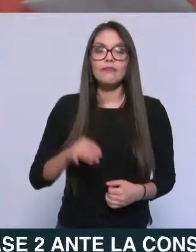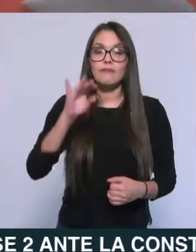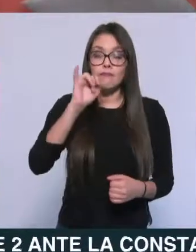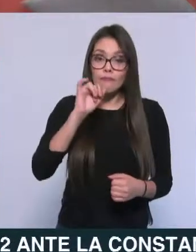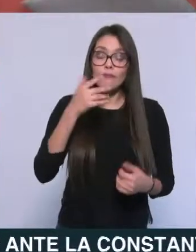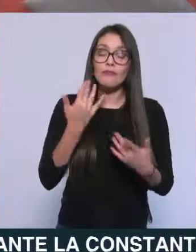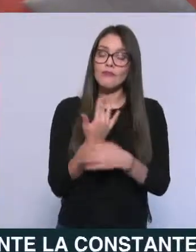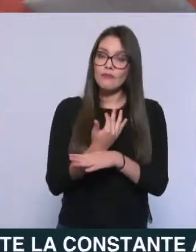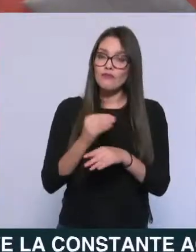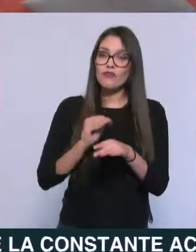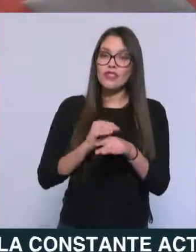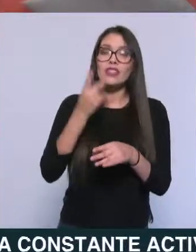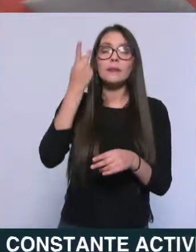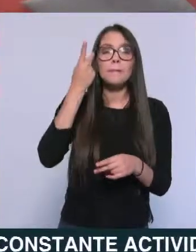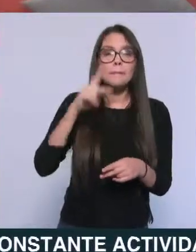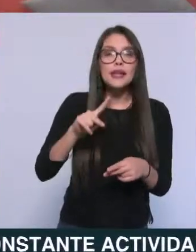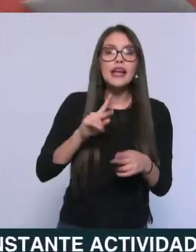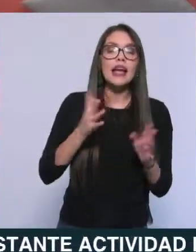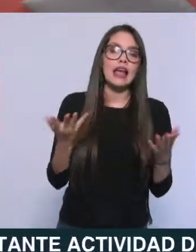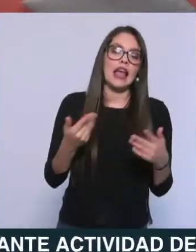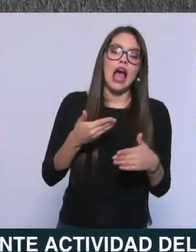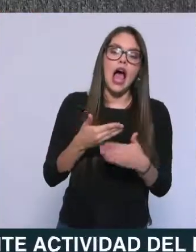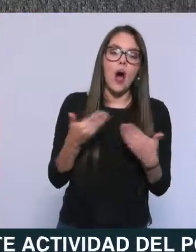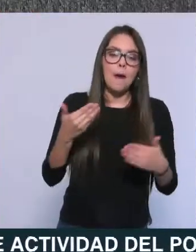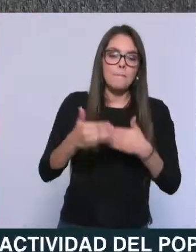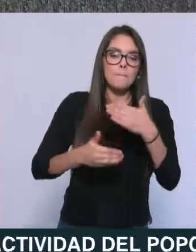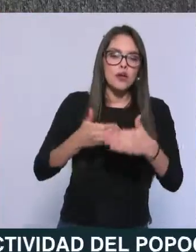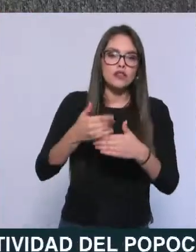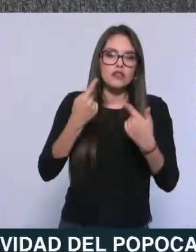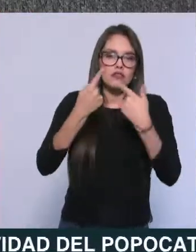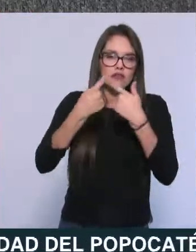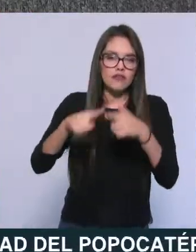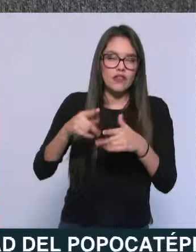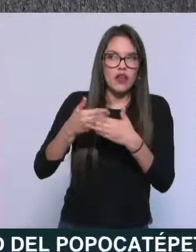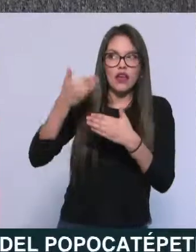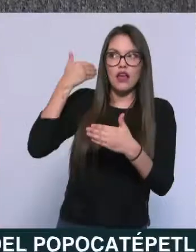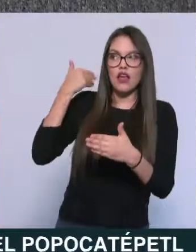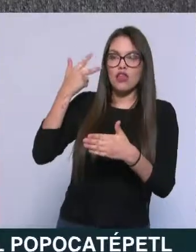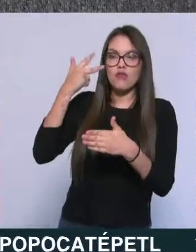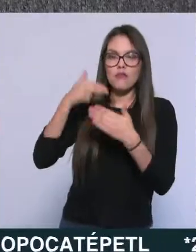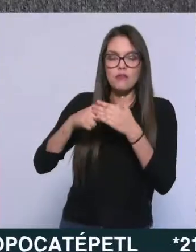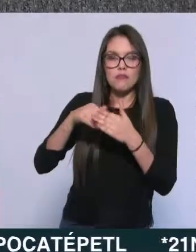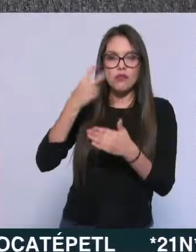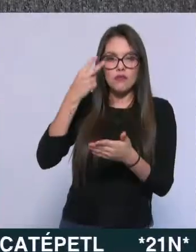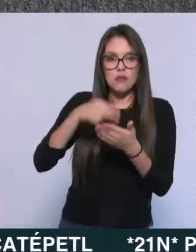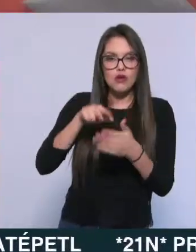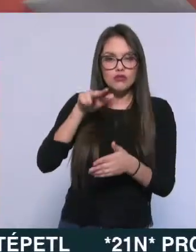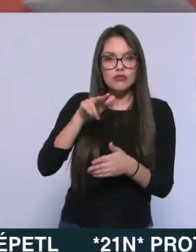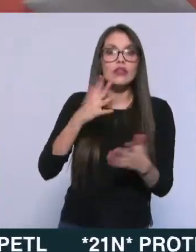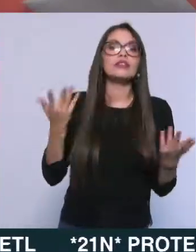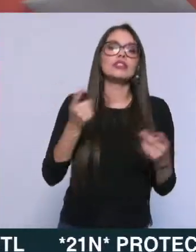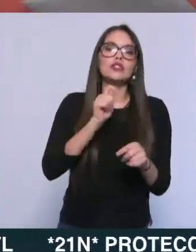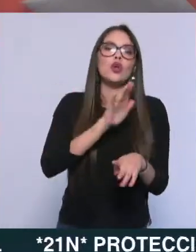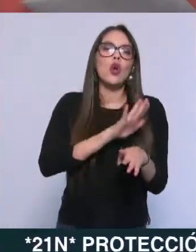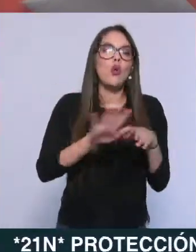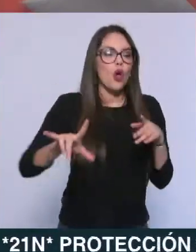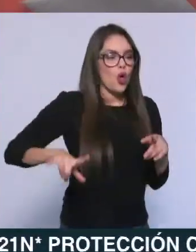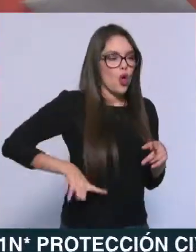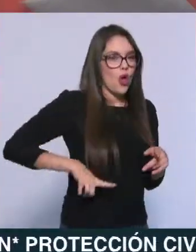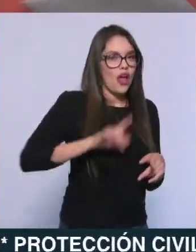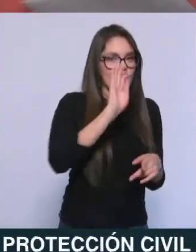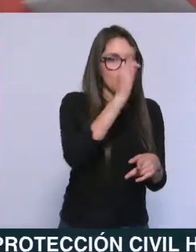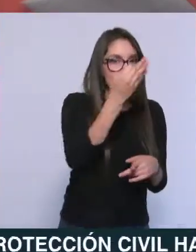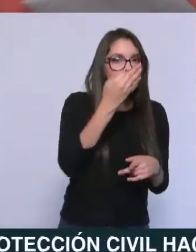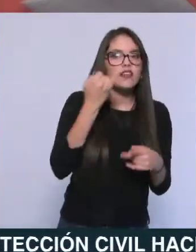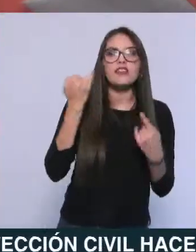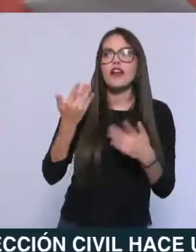proceso migratorio muy distinto al de 2018, muy diferente, sobre todo por parte del gobierno federal con respecto al cumplimiento de